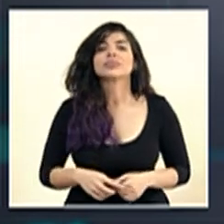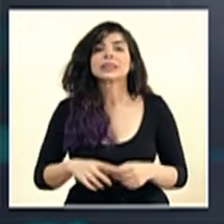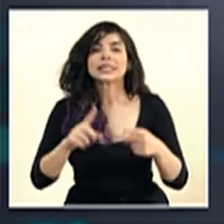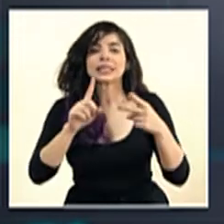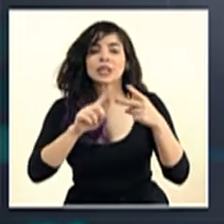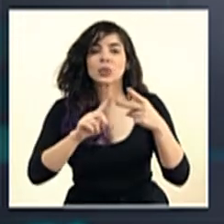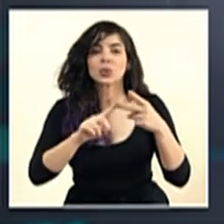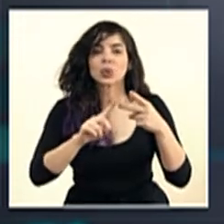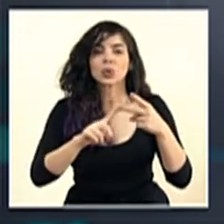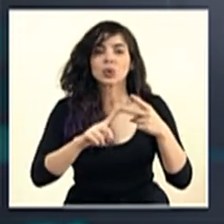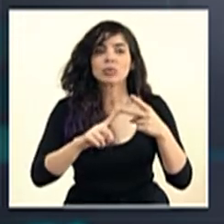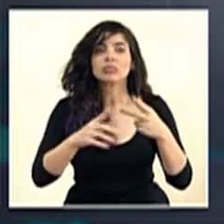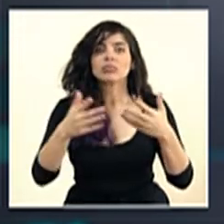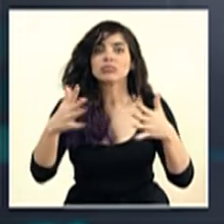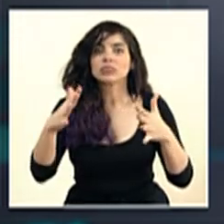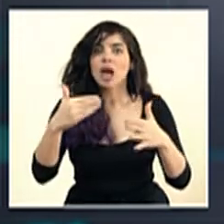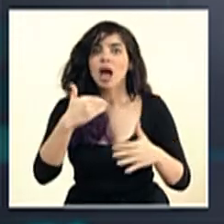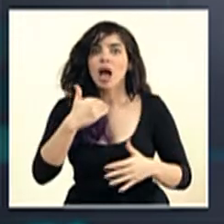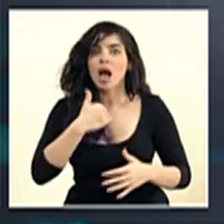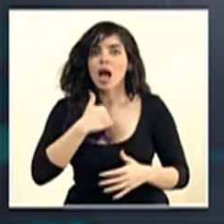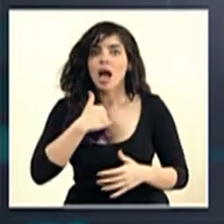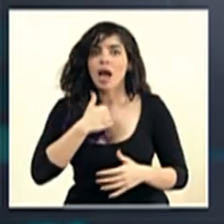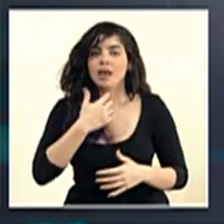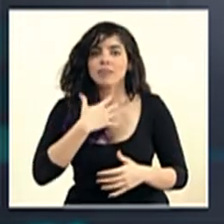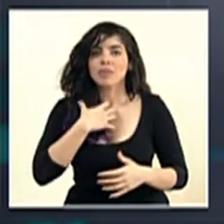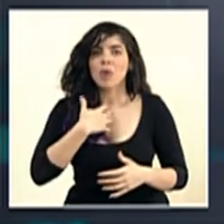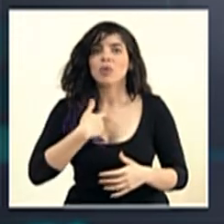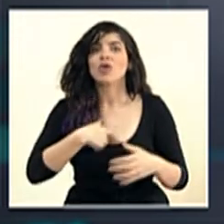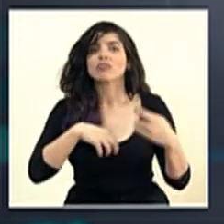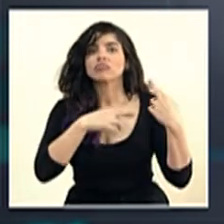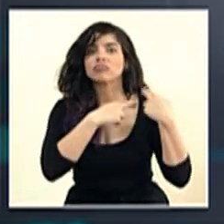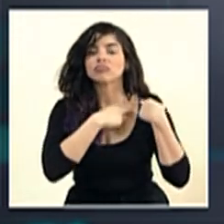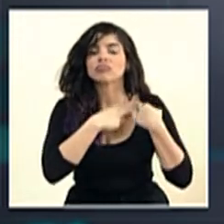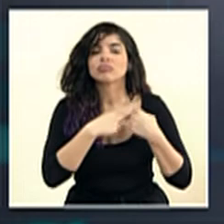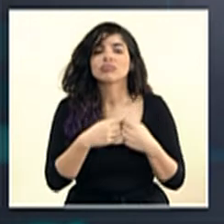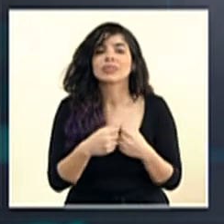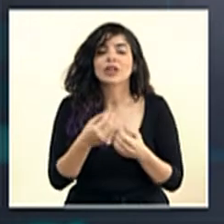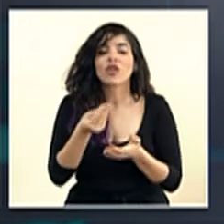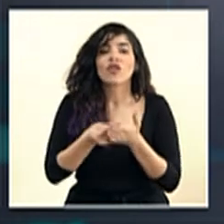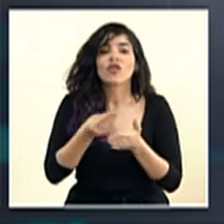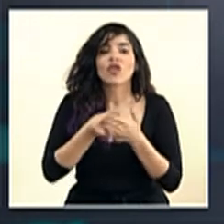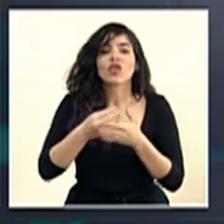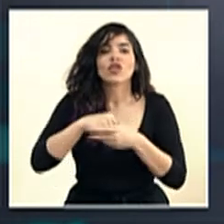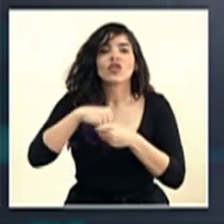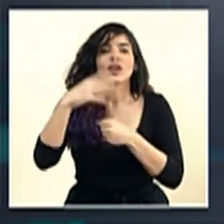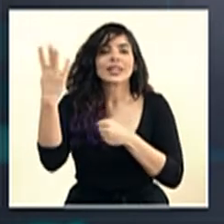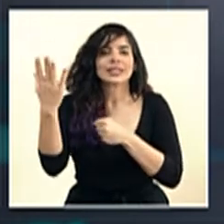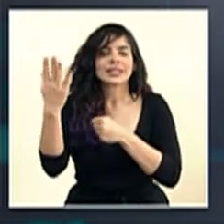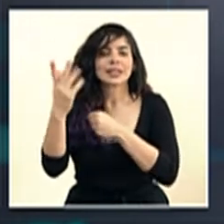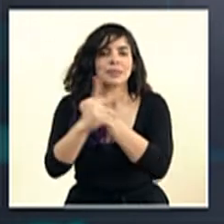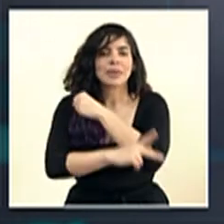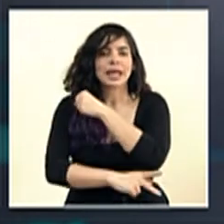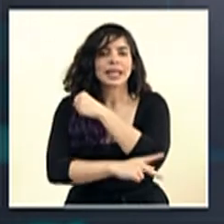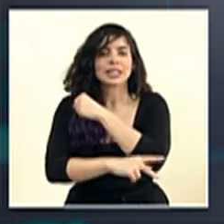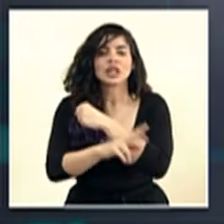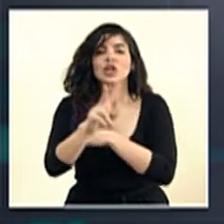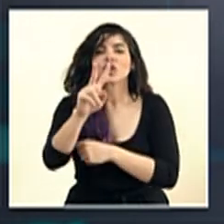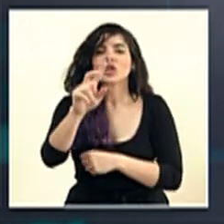Segundo, ya tenemos en nuestras manos recursos externos por un